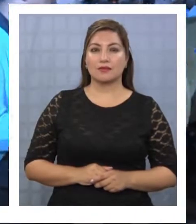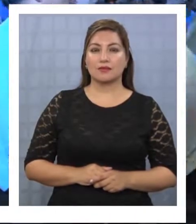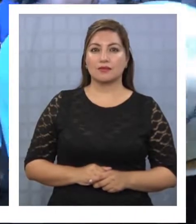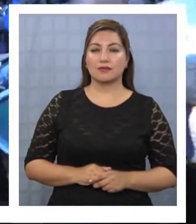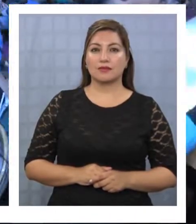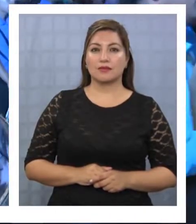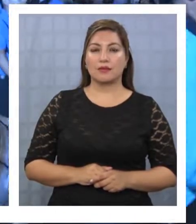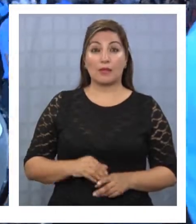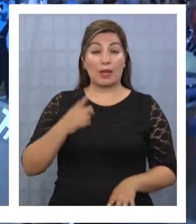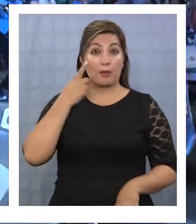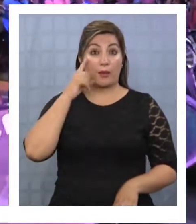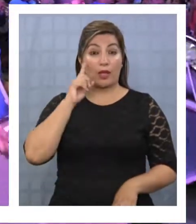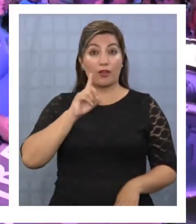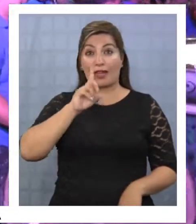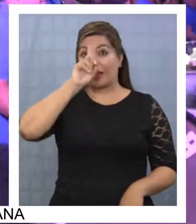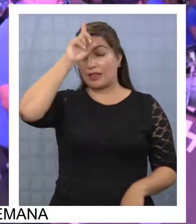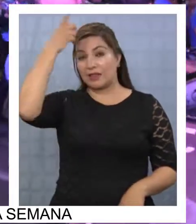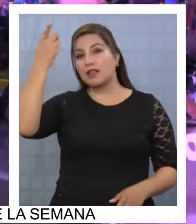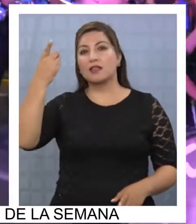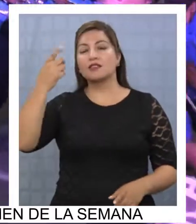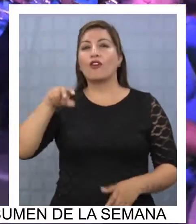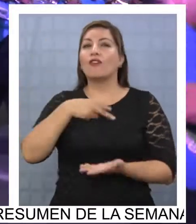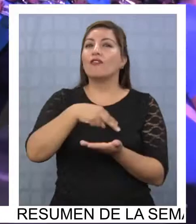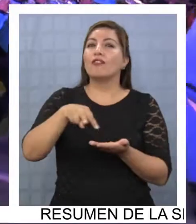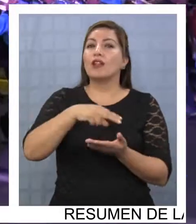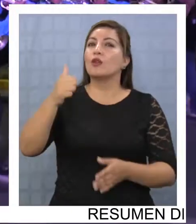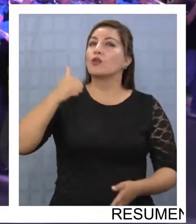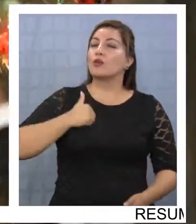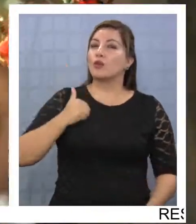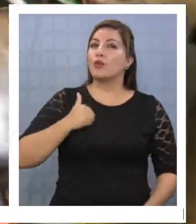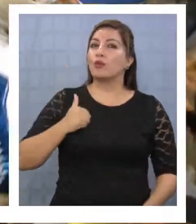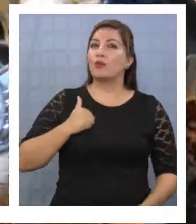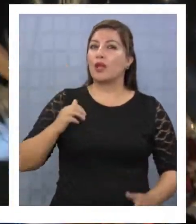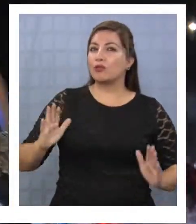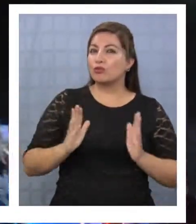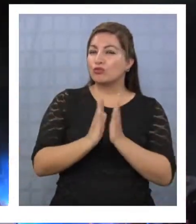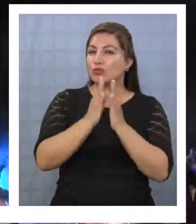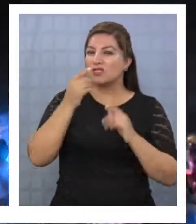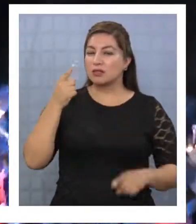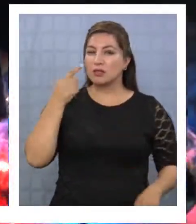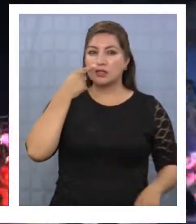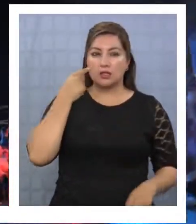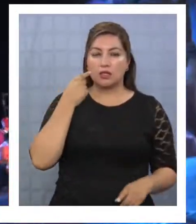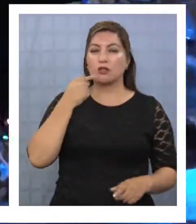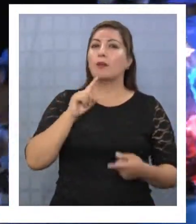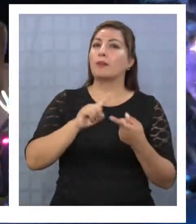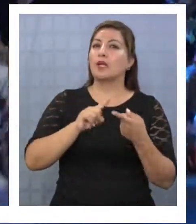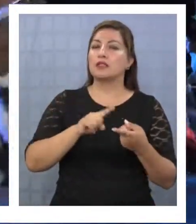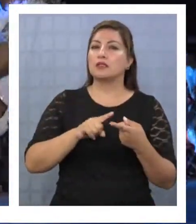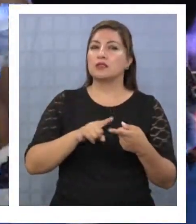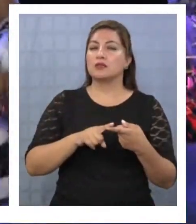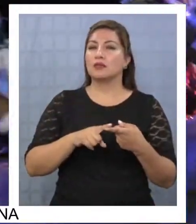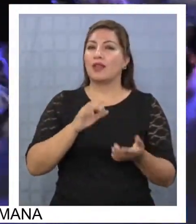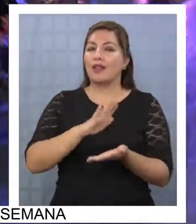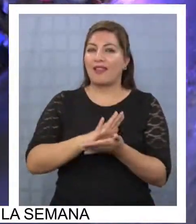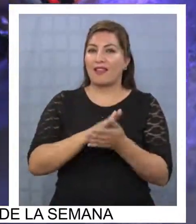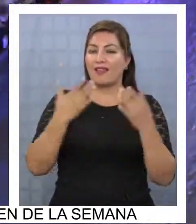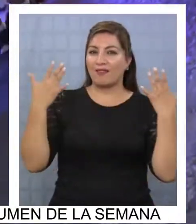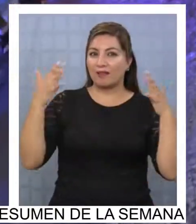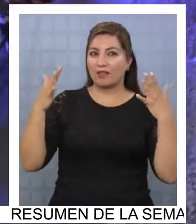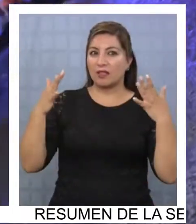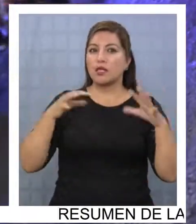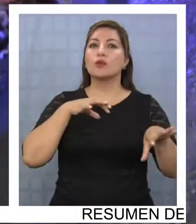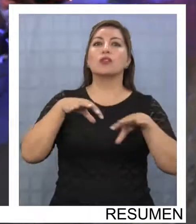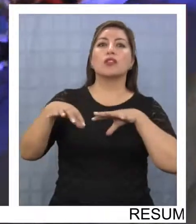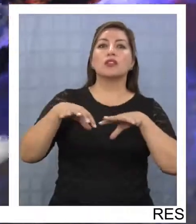Sin embargo, esta tradición de bailar y cumplir la promesa al santo o participar en los carnavales es una actividad que